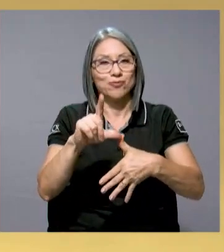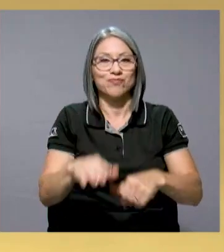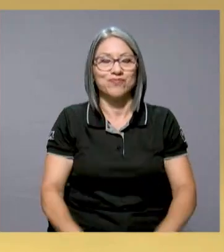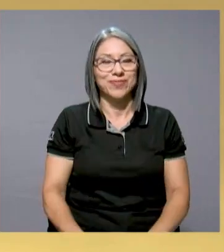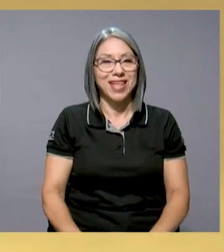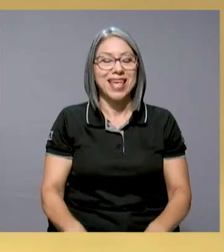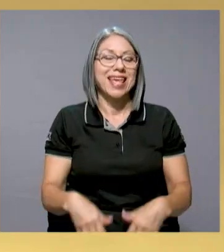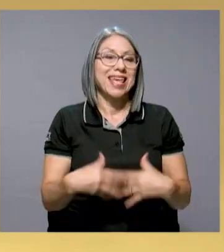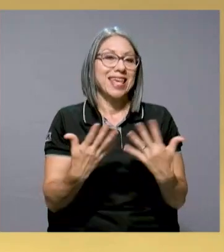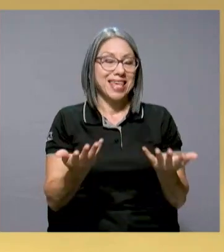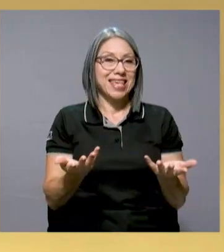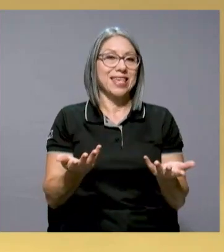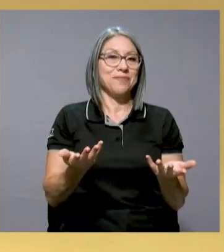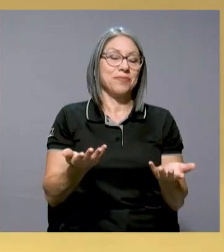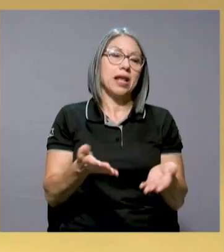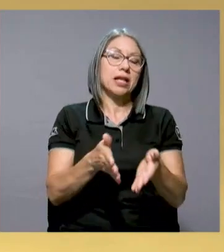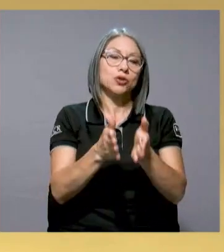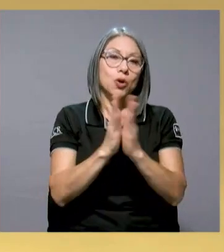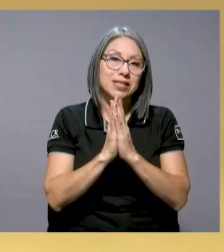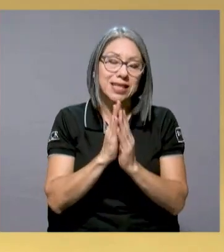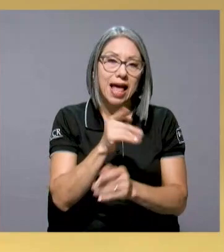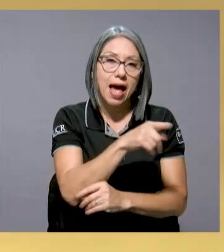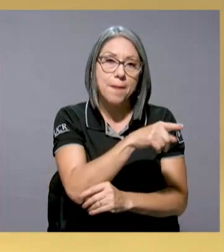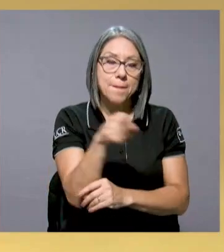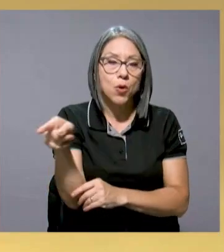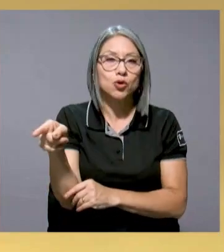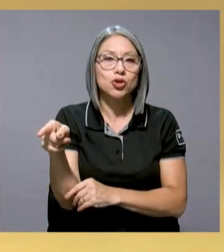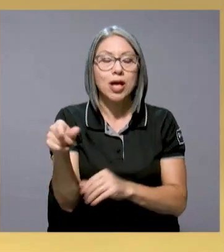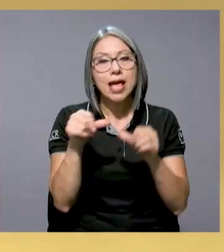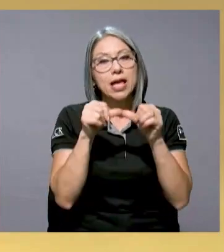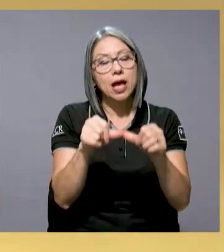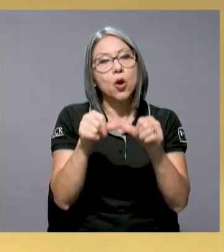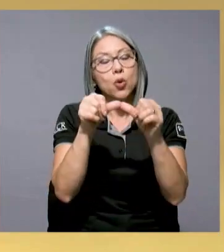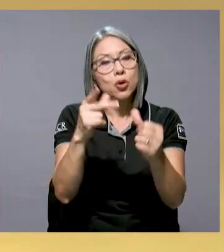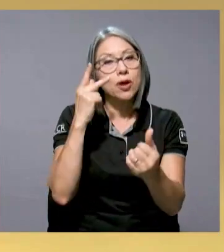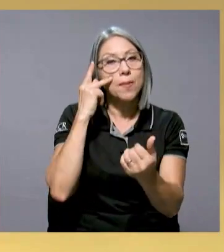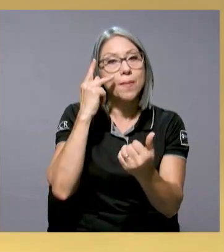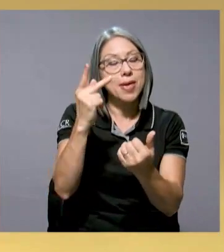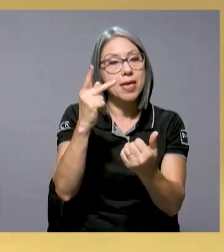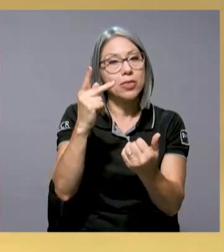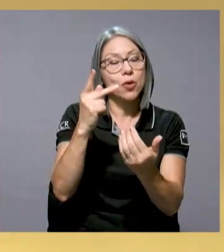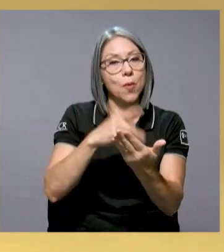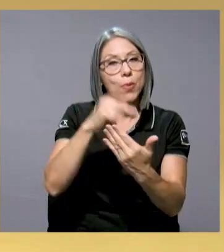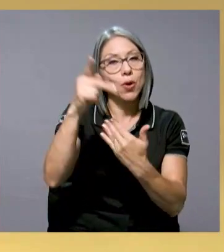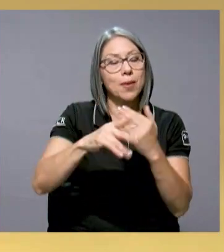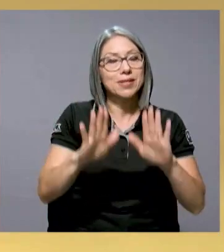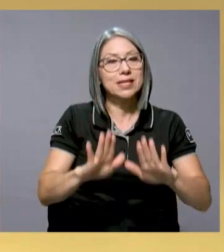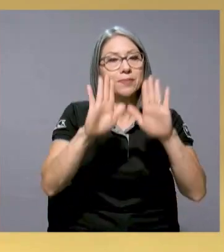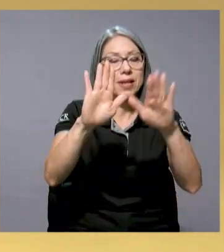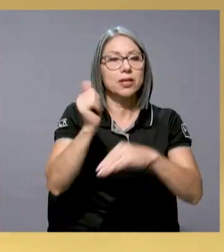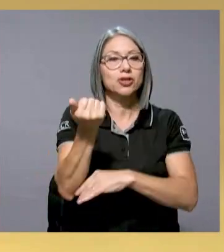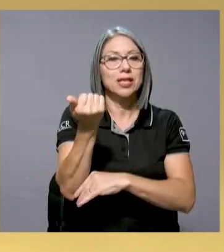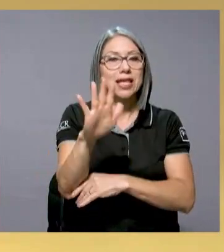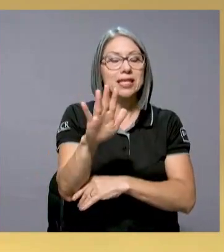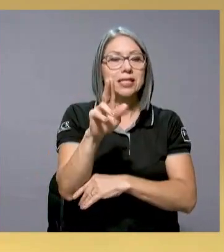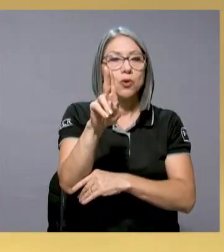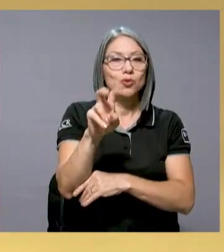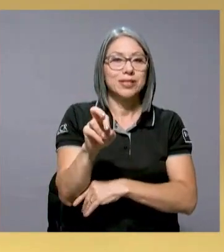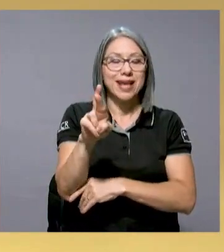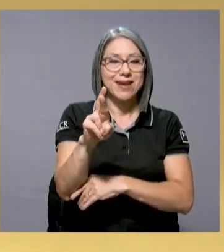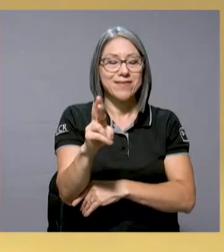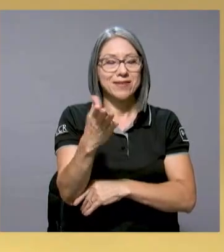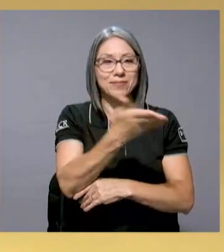les solicitamos que se permanezcan con los espléndidos programas de 15 UCR. A las amigas y